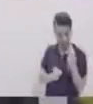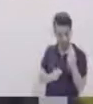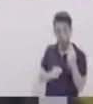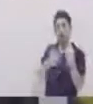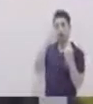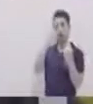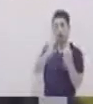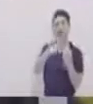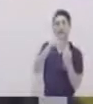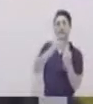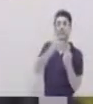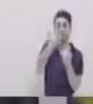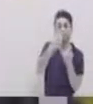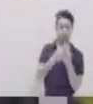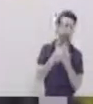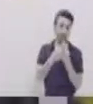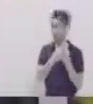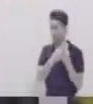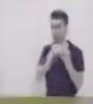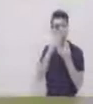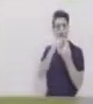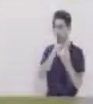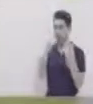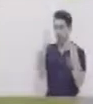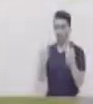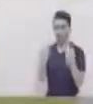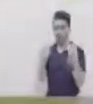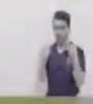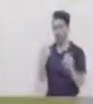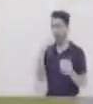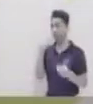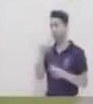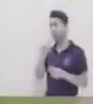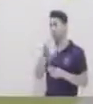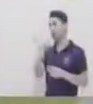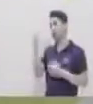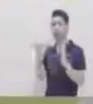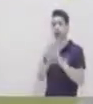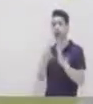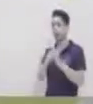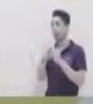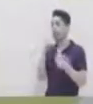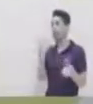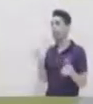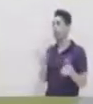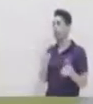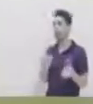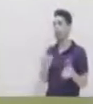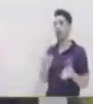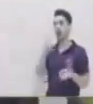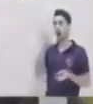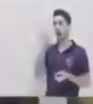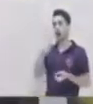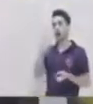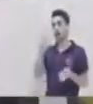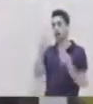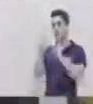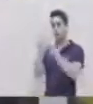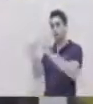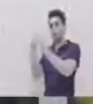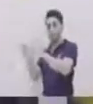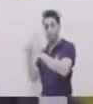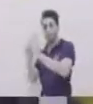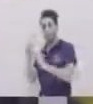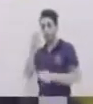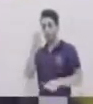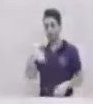arreglo llamar otra vez a Carlos porque no se puede repetir. Ahora, veamos el siguiente ejemplo de una combinación con